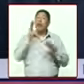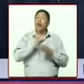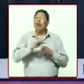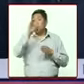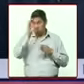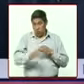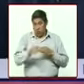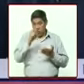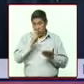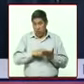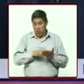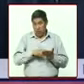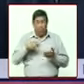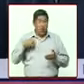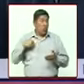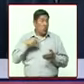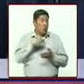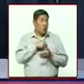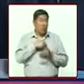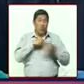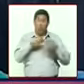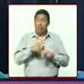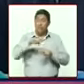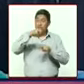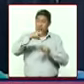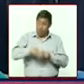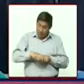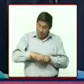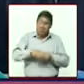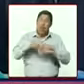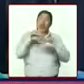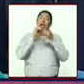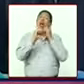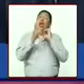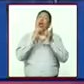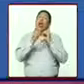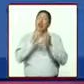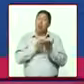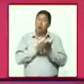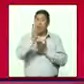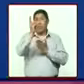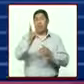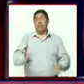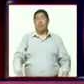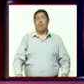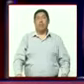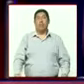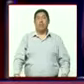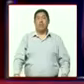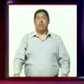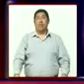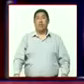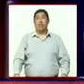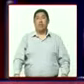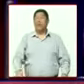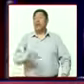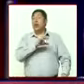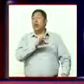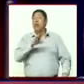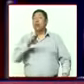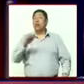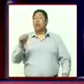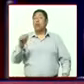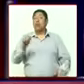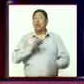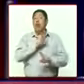estos requisitos, nos podremos sentar en un diálogo sincero. Y en Cochabamba, el